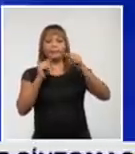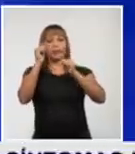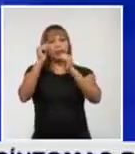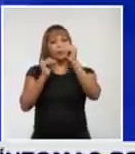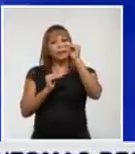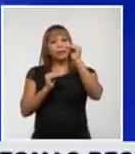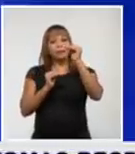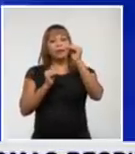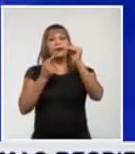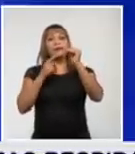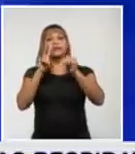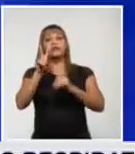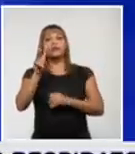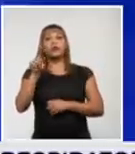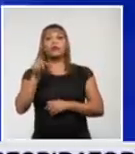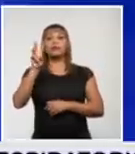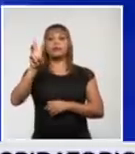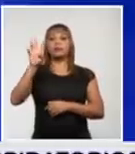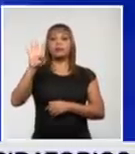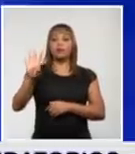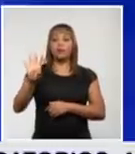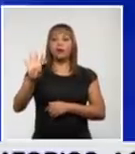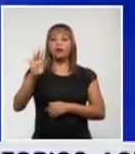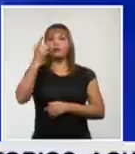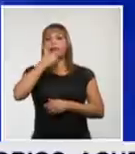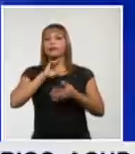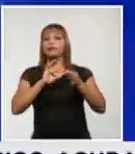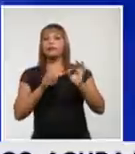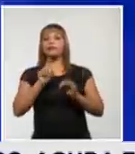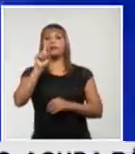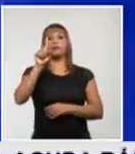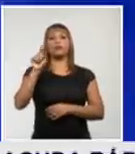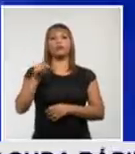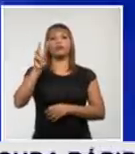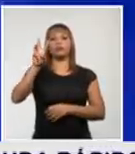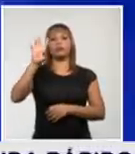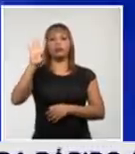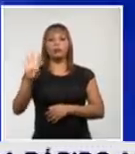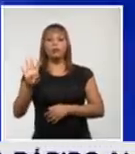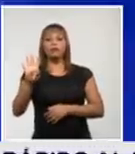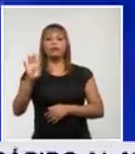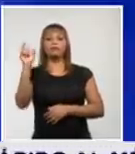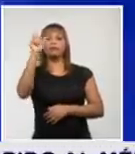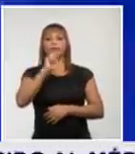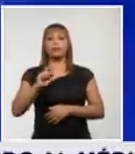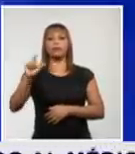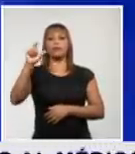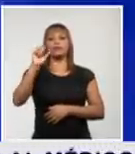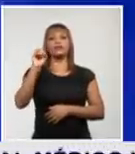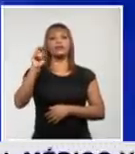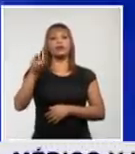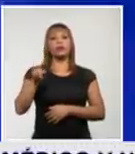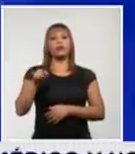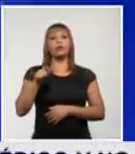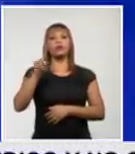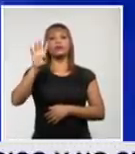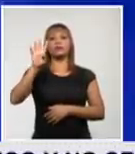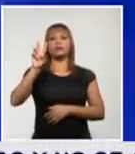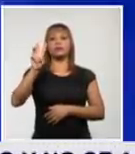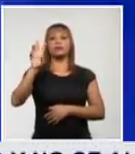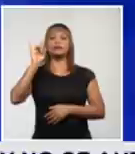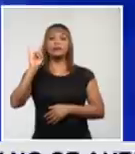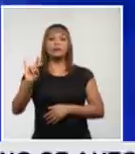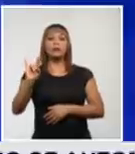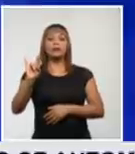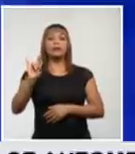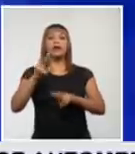2,34, Artemisa 1,34, Camagüey 0,39 y